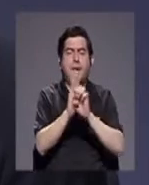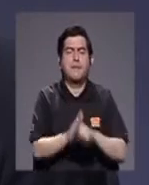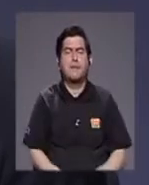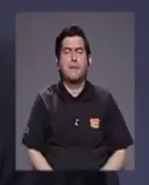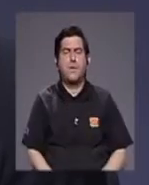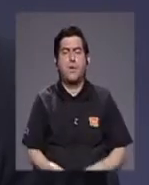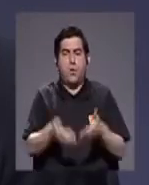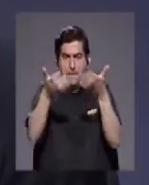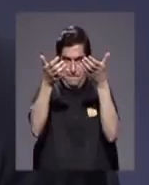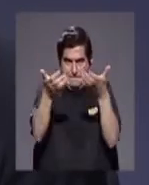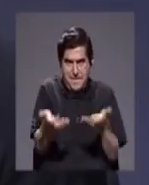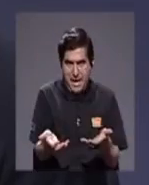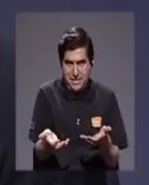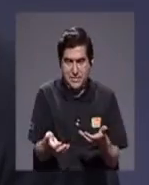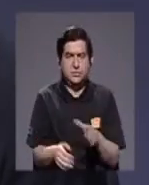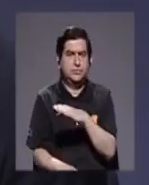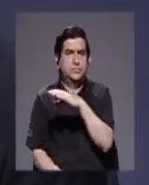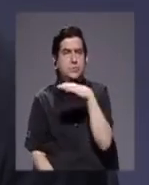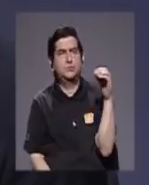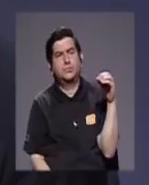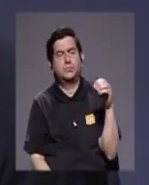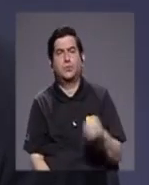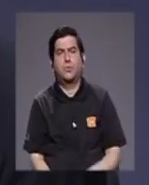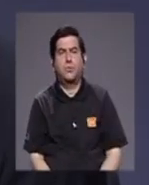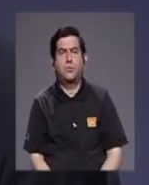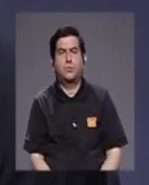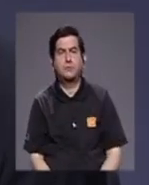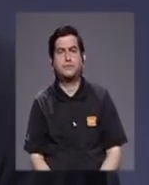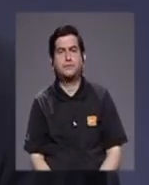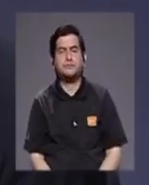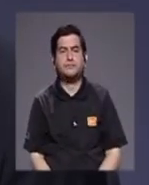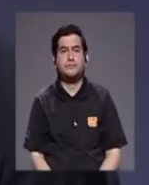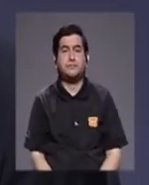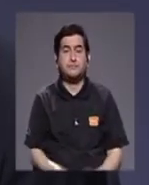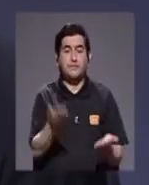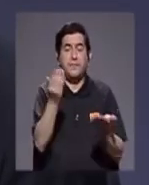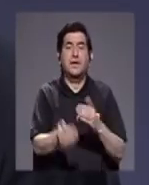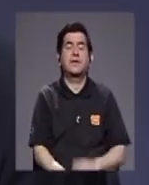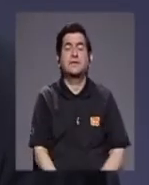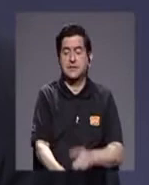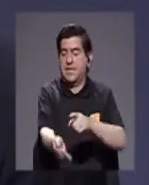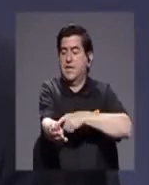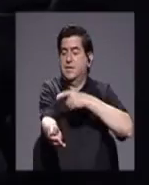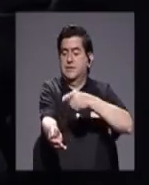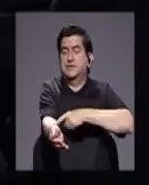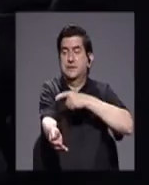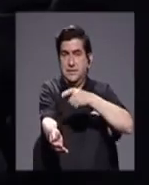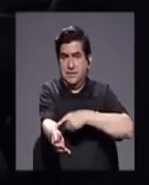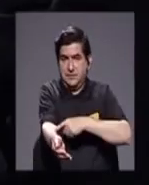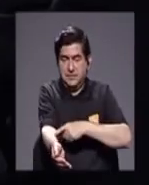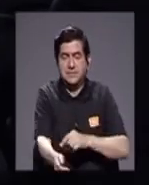peso, o las tendencias de la glucosa en sangre,